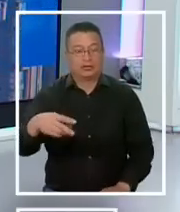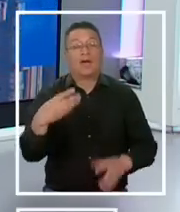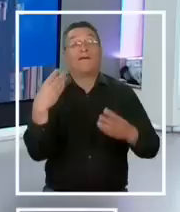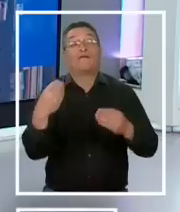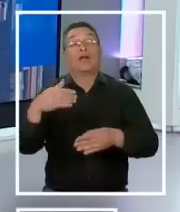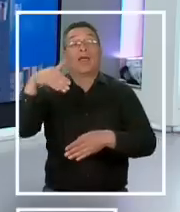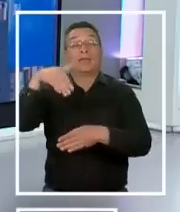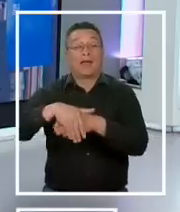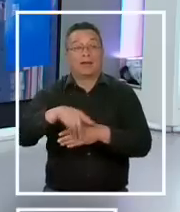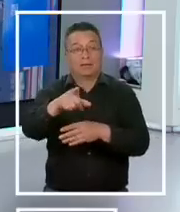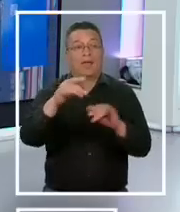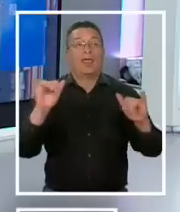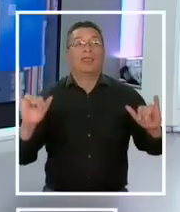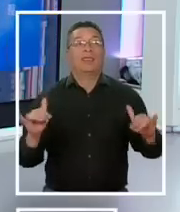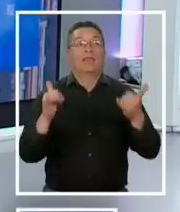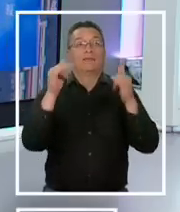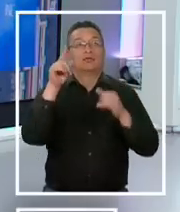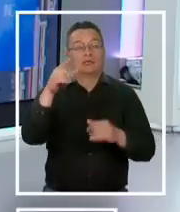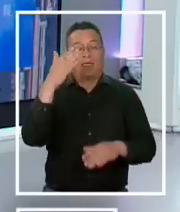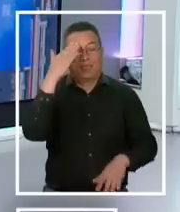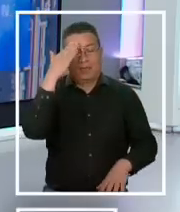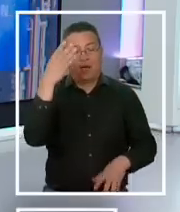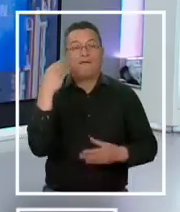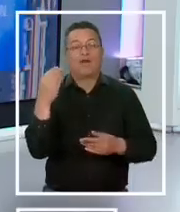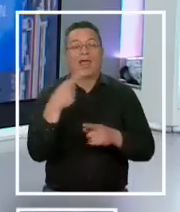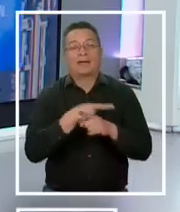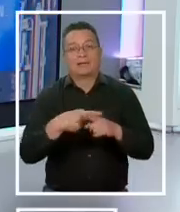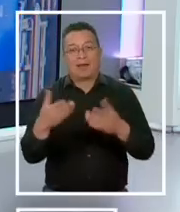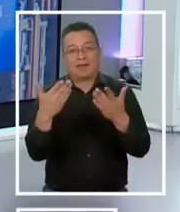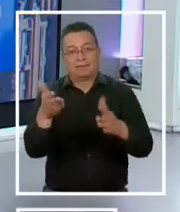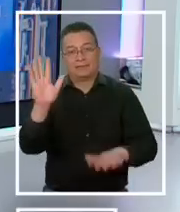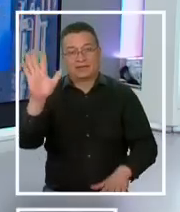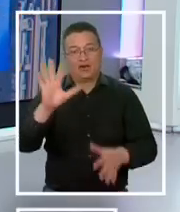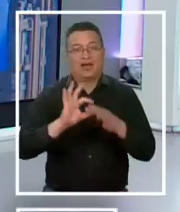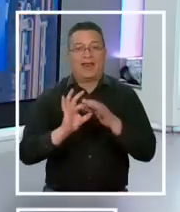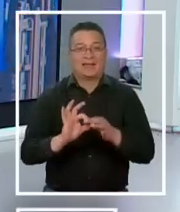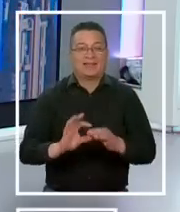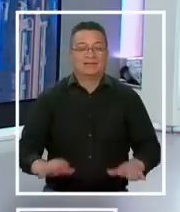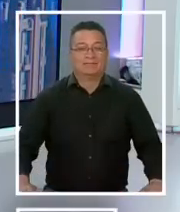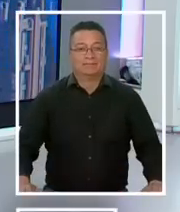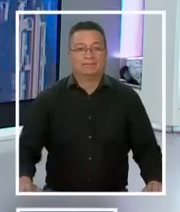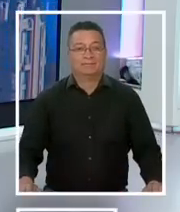Muy buenas tardes que disfrute su domingo que tengan una muy buena semana chao gracias